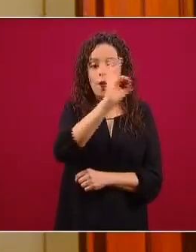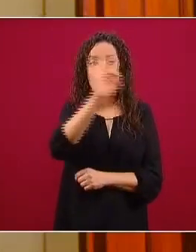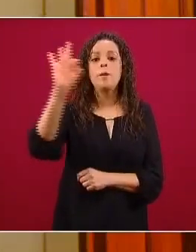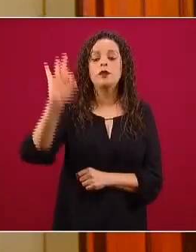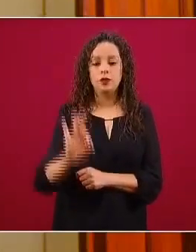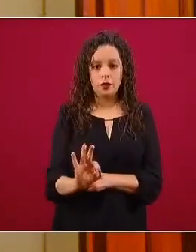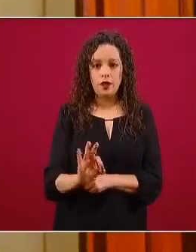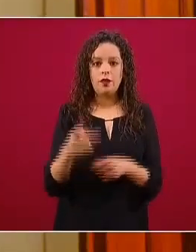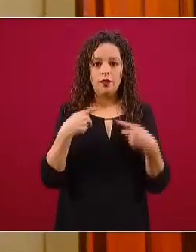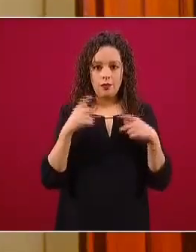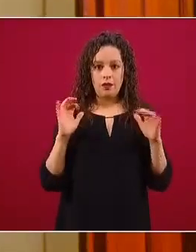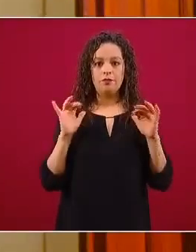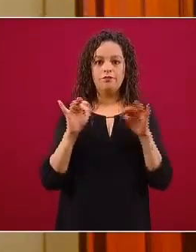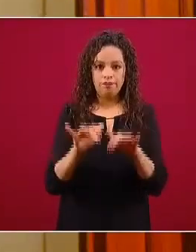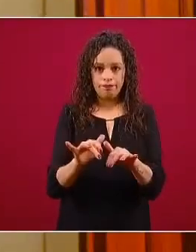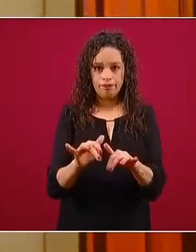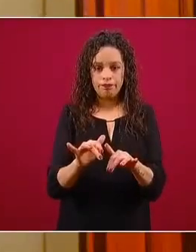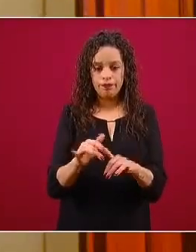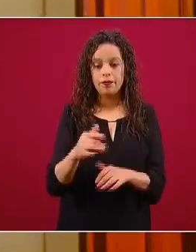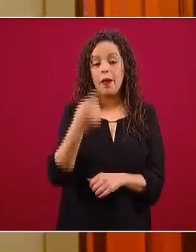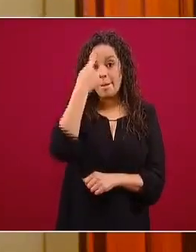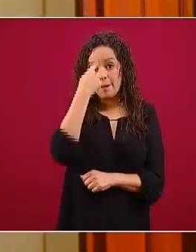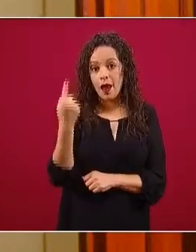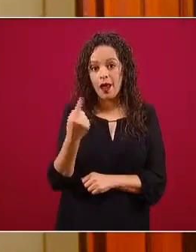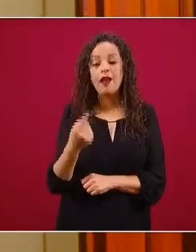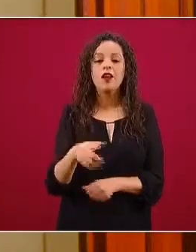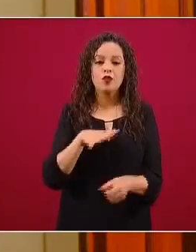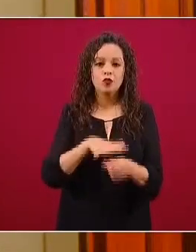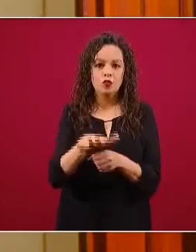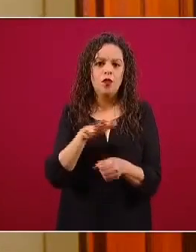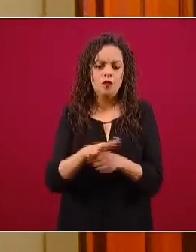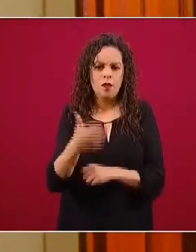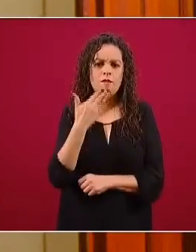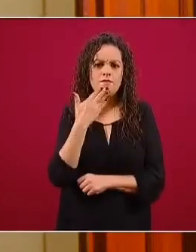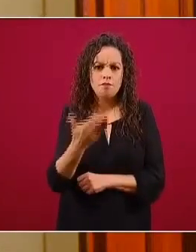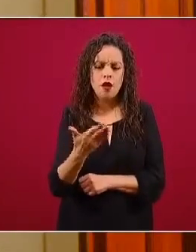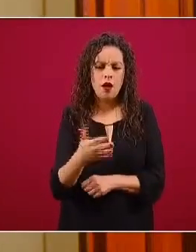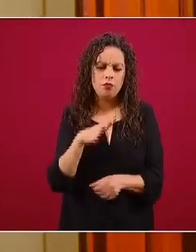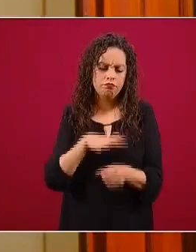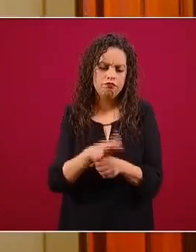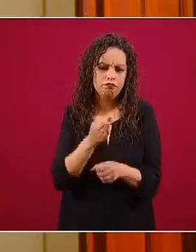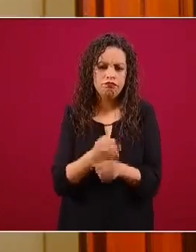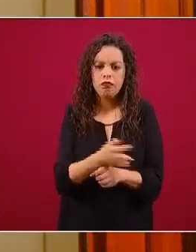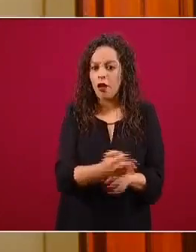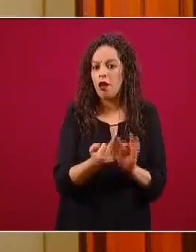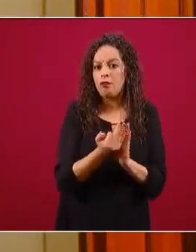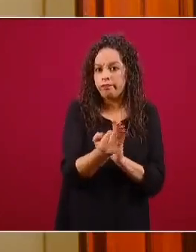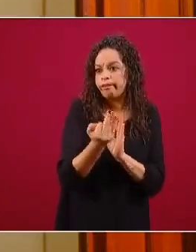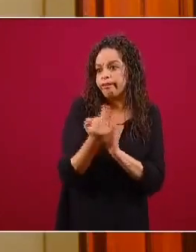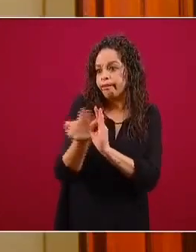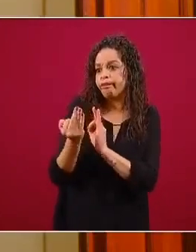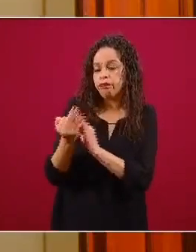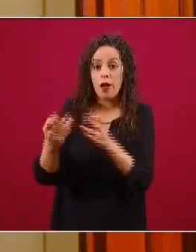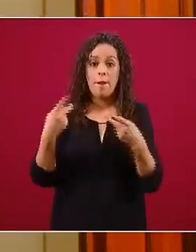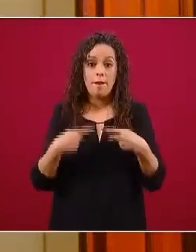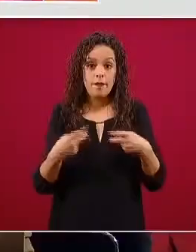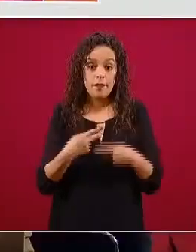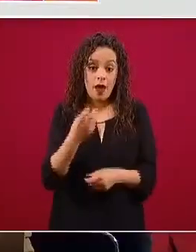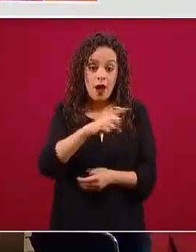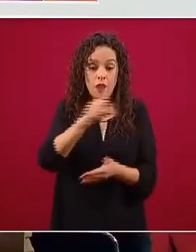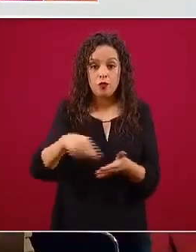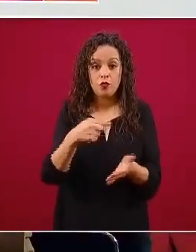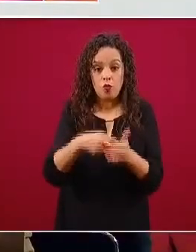precisamente para que exista la suficiente distancia entre las mesas y entre las actividades que se llevan al interior de este